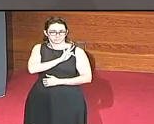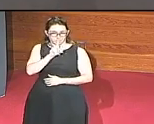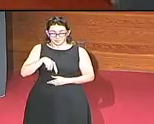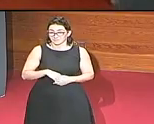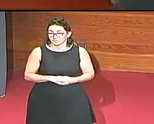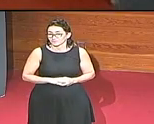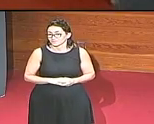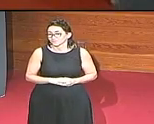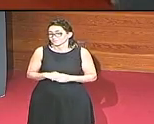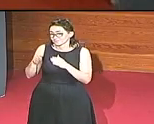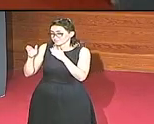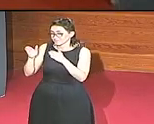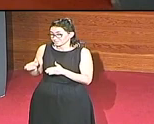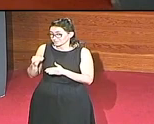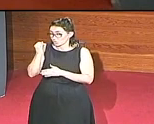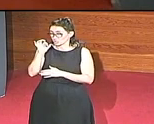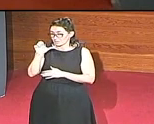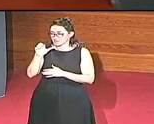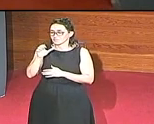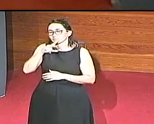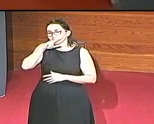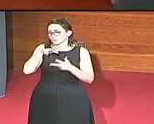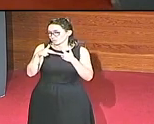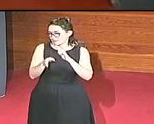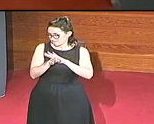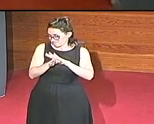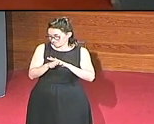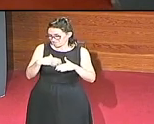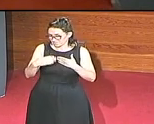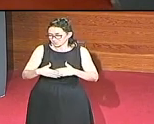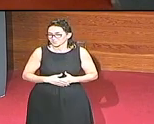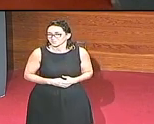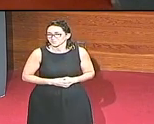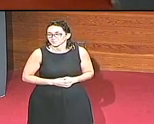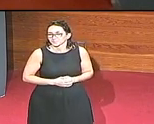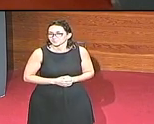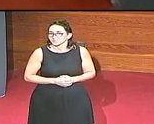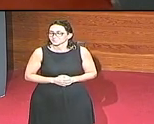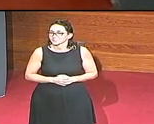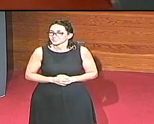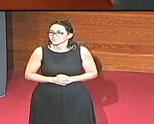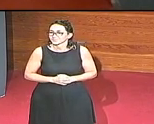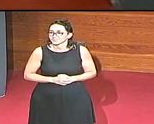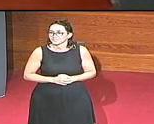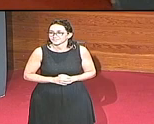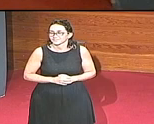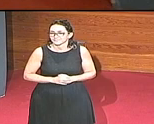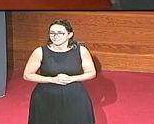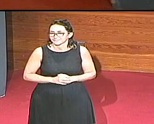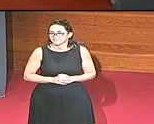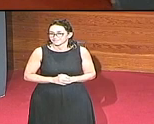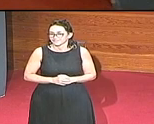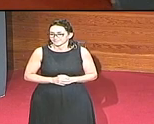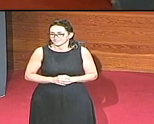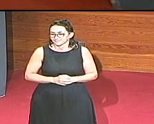josemi claro gay sari baño que llegó ir a base de atún society for news design nh tan malo filis área y no invade edición al